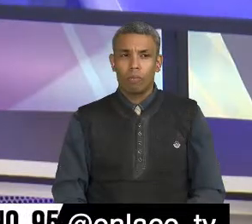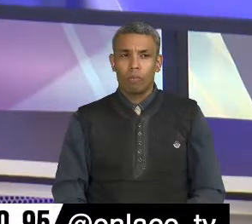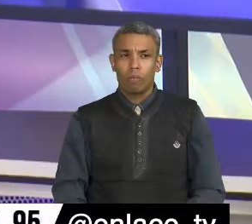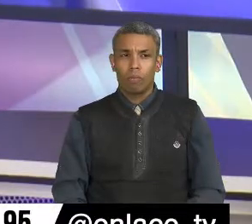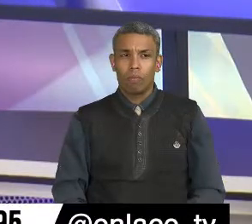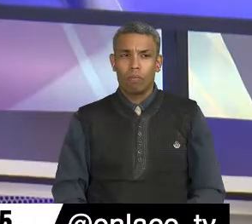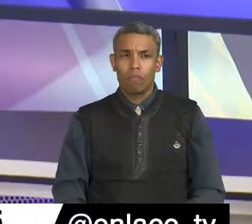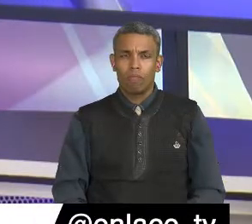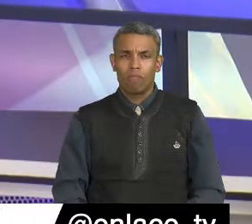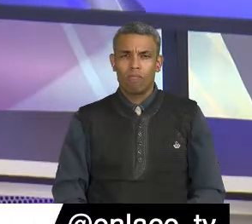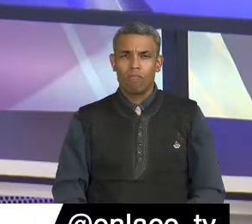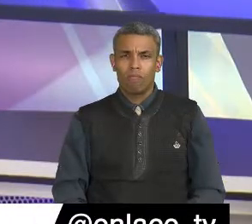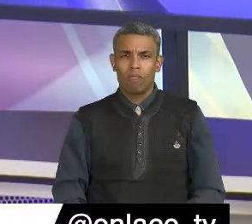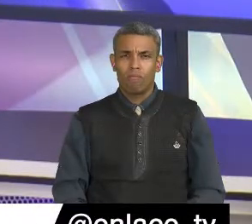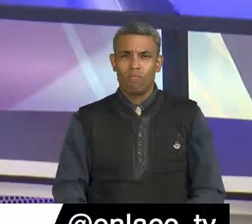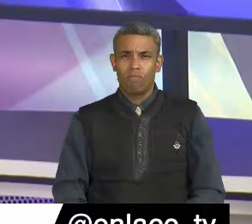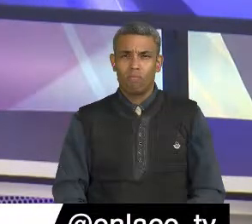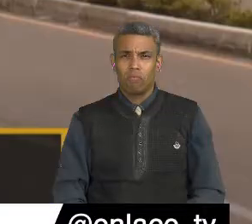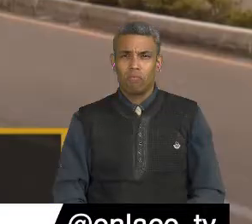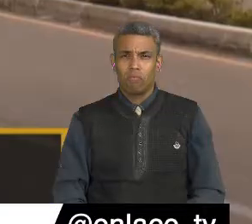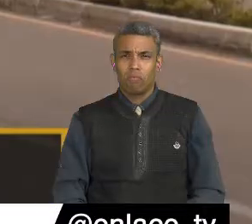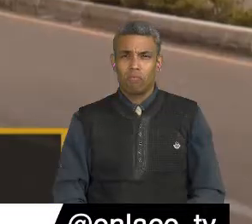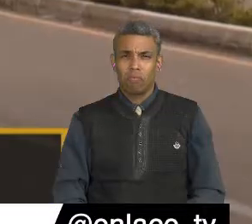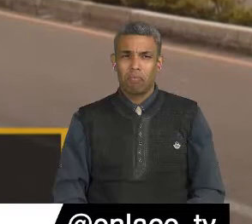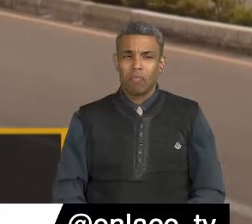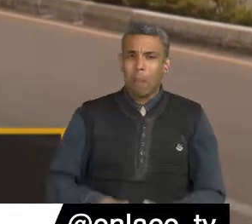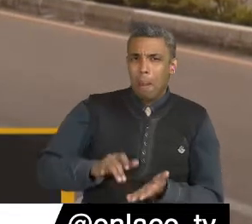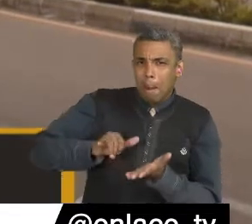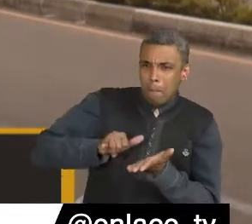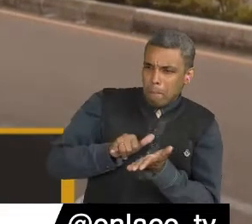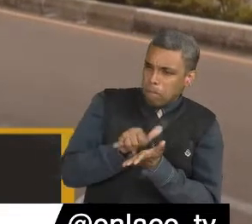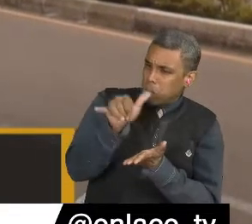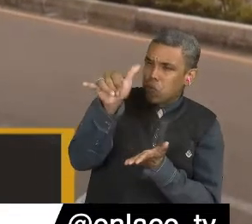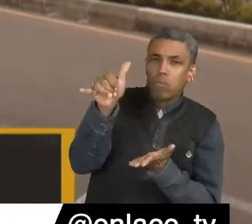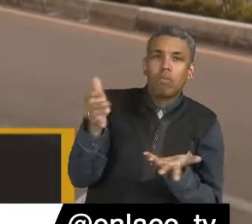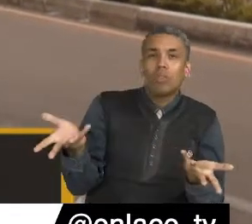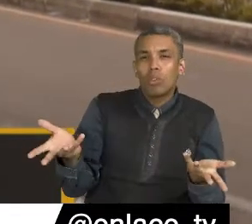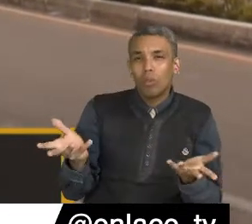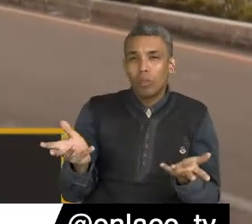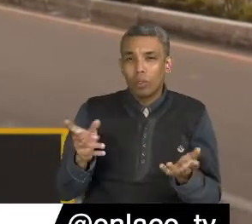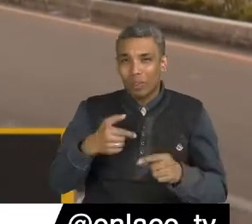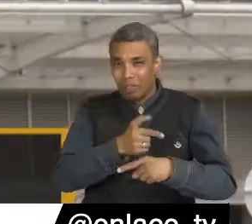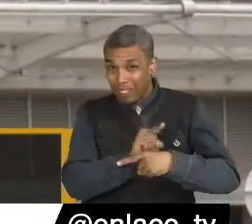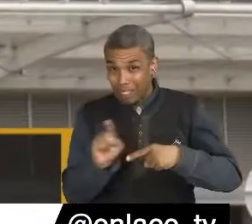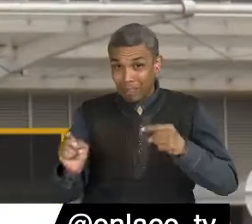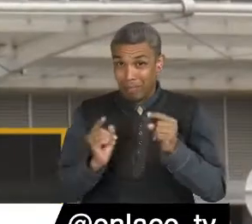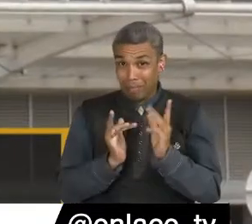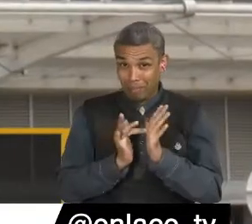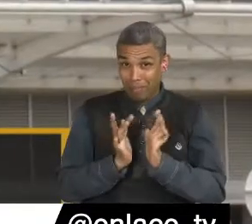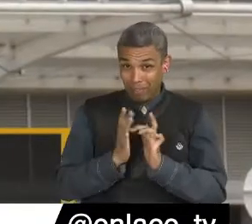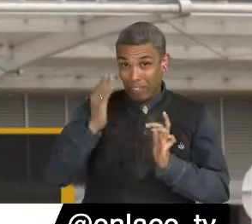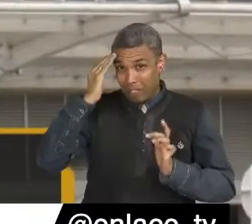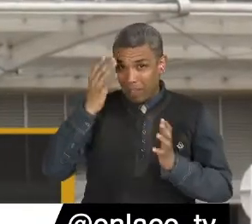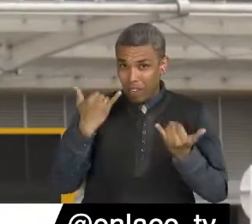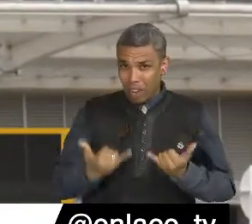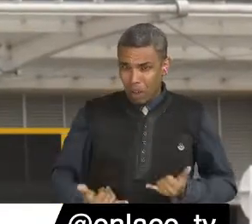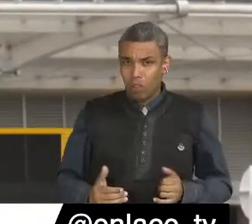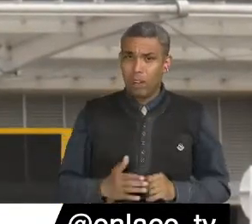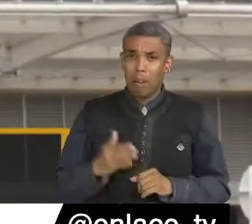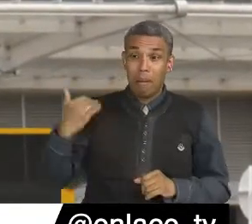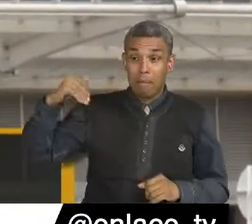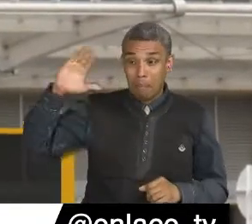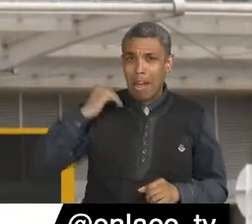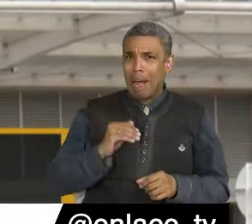a conocer este viernes las medidas de seguridad y de servicios que se implementarán debido al incremento de operaciones en el aeropuerto Yariguíes